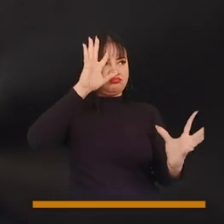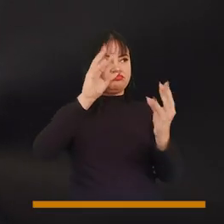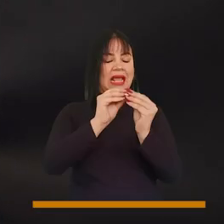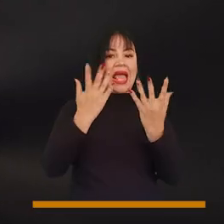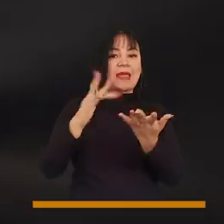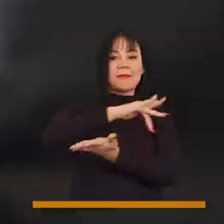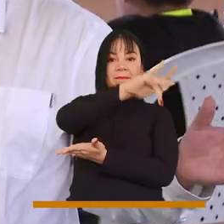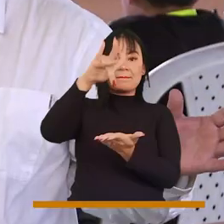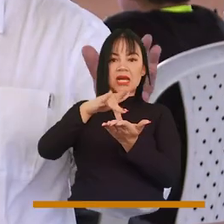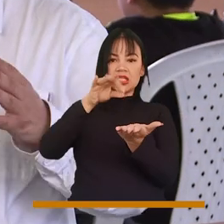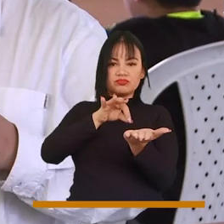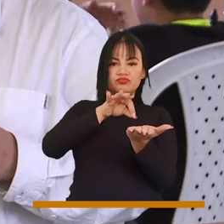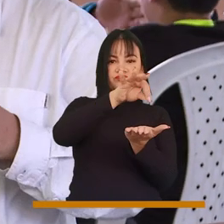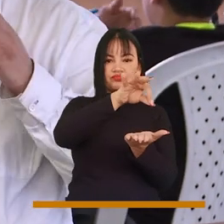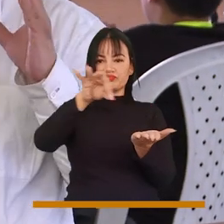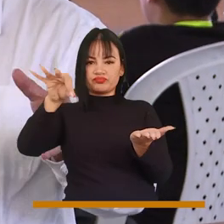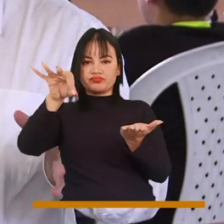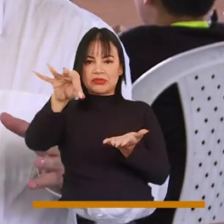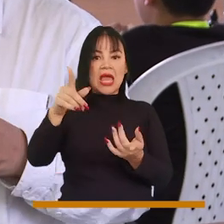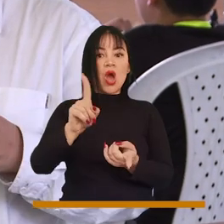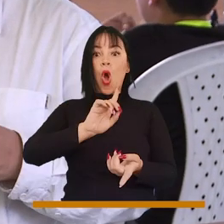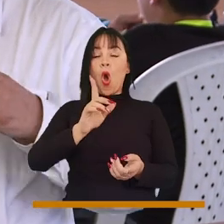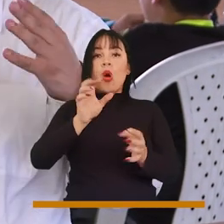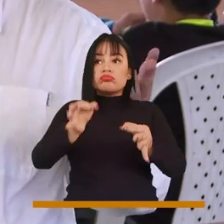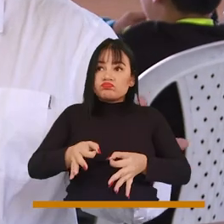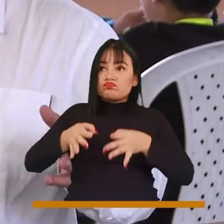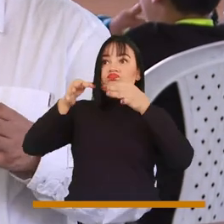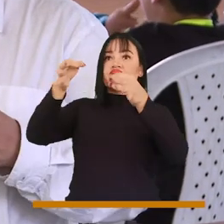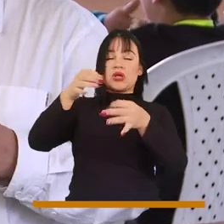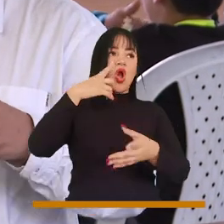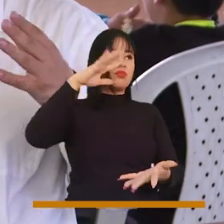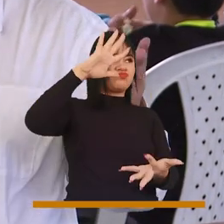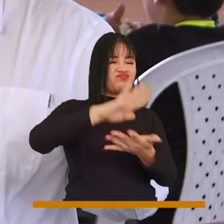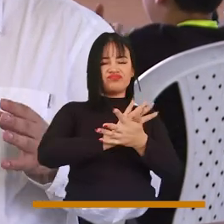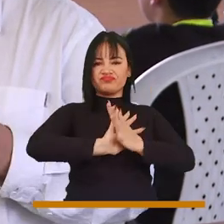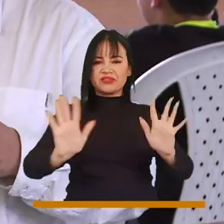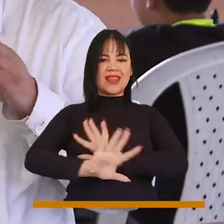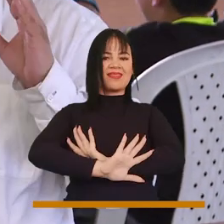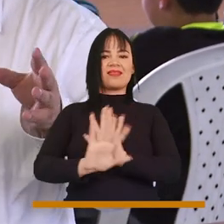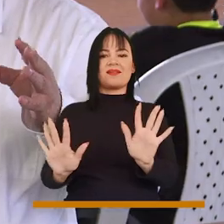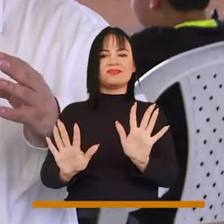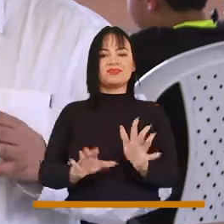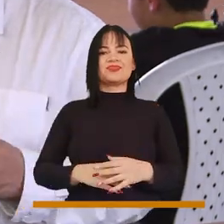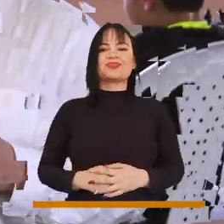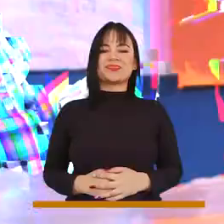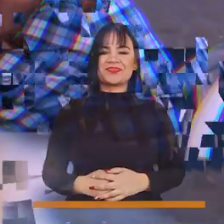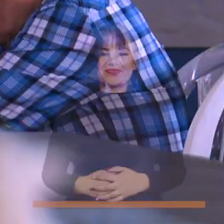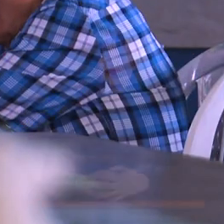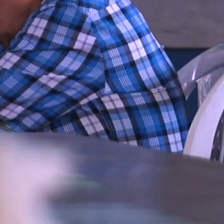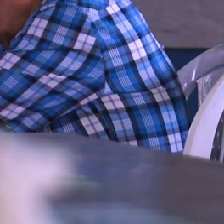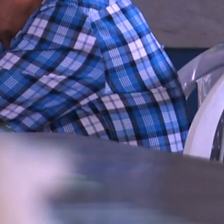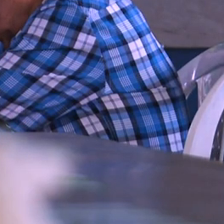Alcaldía de Medellín, donde el Parque del Ajedrez no se tocará, no se trasladará y, por supuesto, no se destruirá.